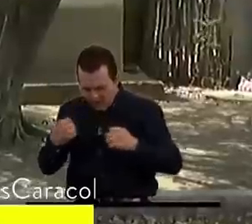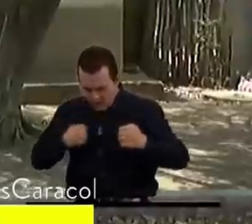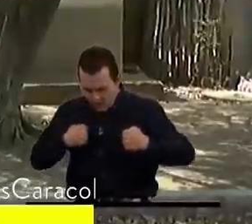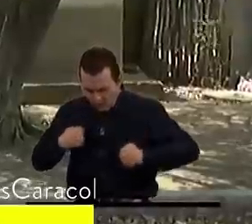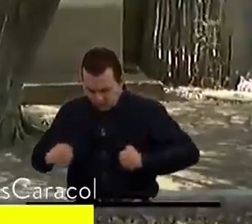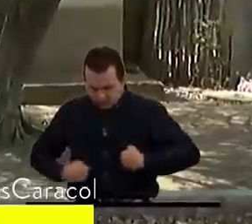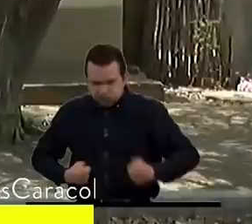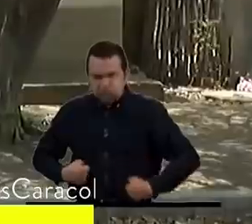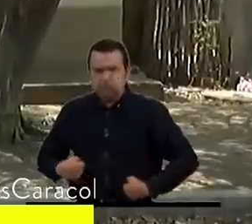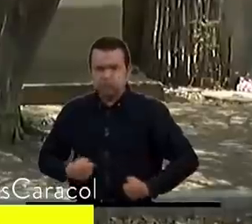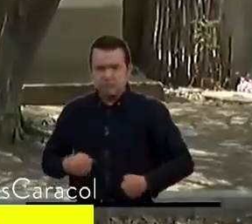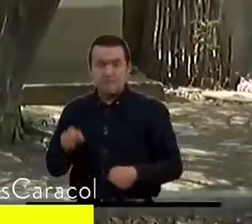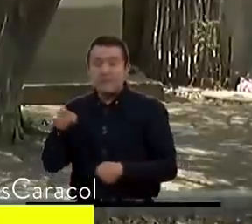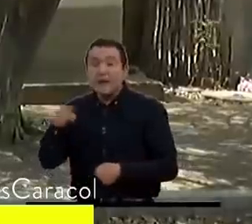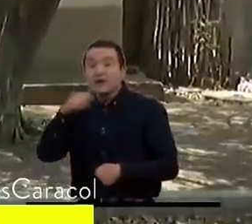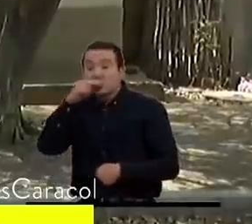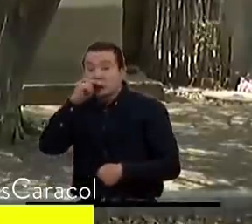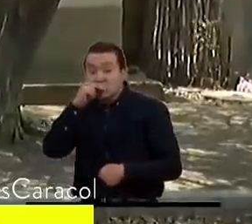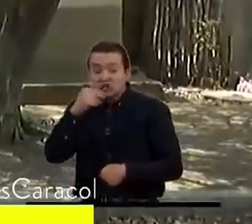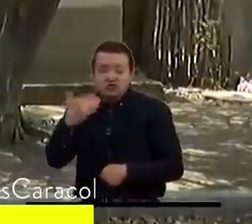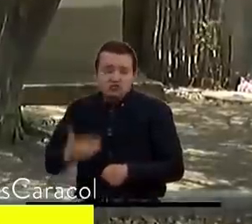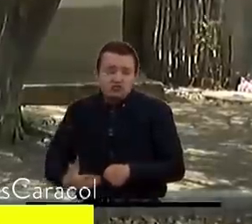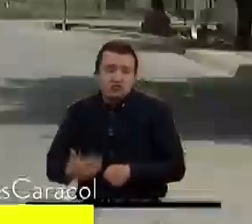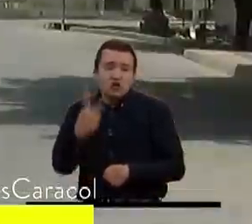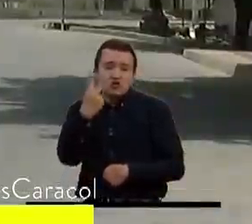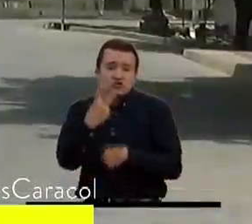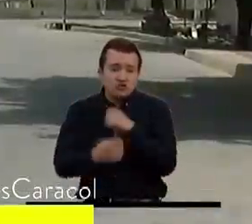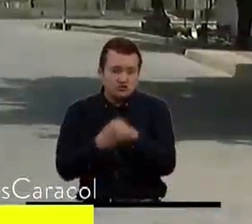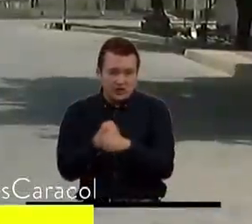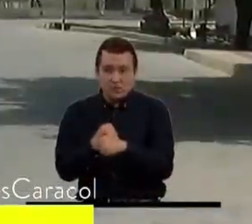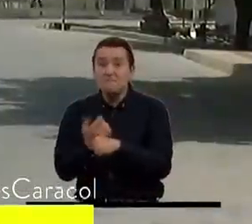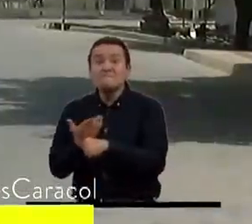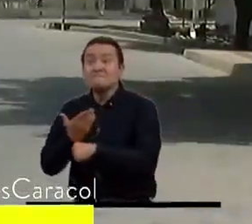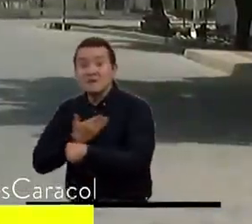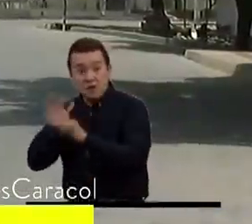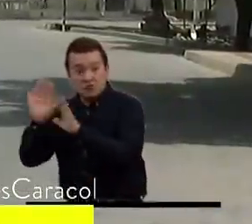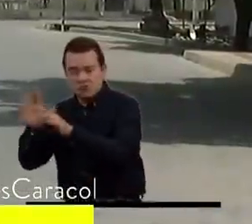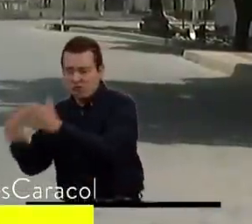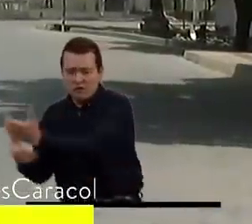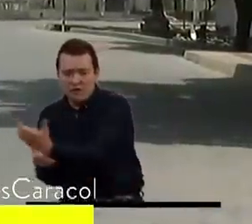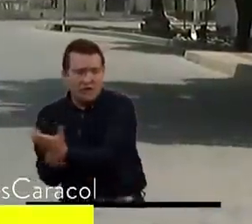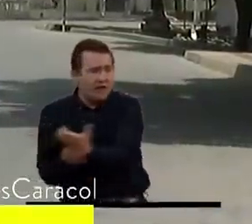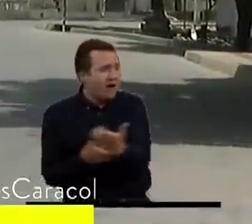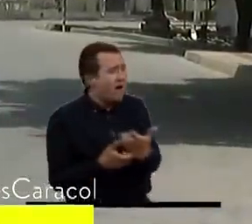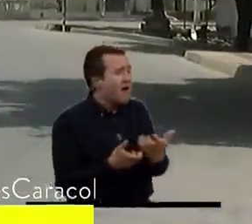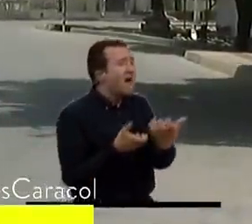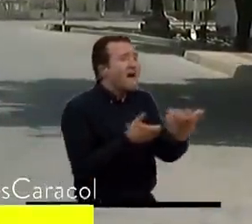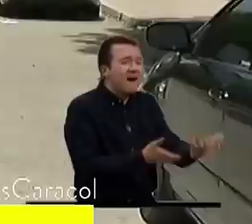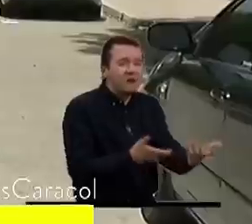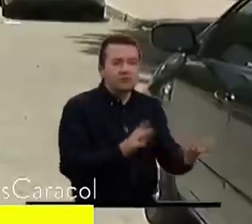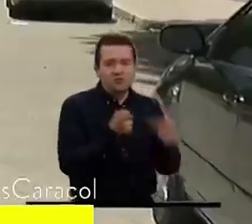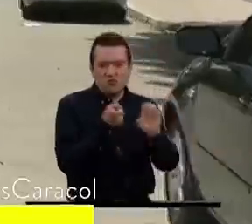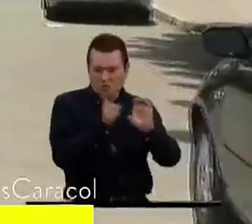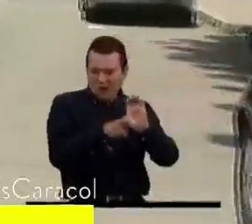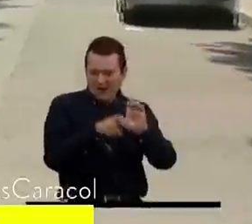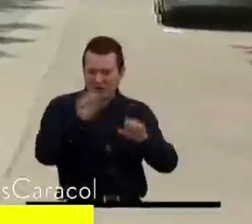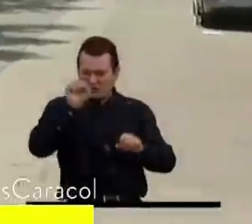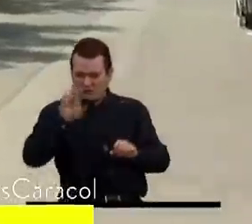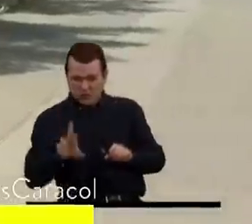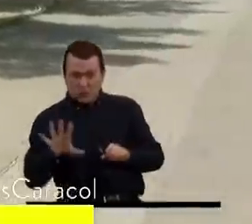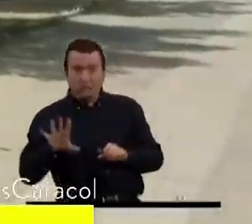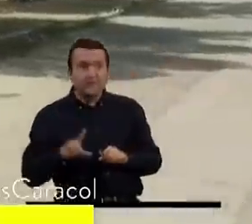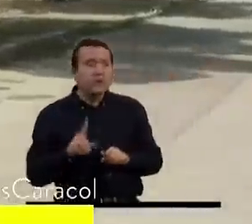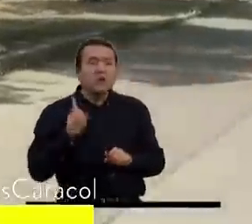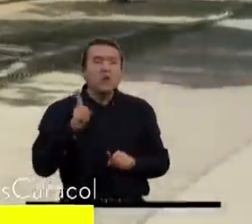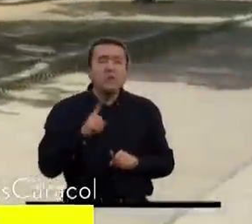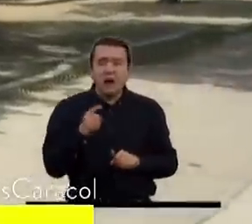El niño de tan solo 2 años había sido trasladado por la madre a un centro asistencial en el sur de La Guajira, porque según esta, había sufrido un